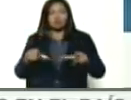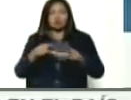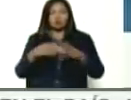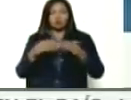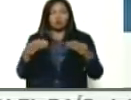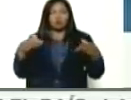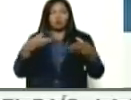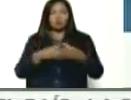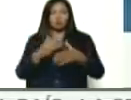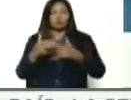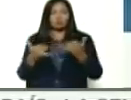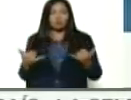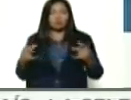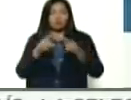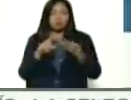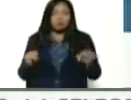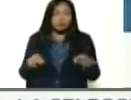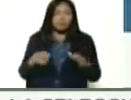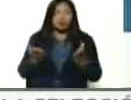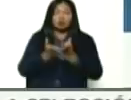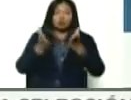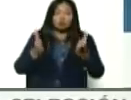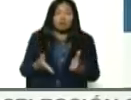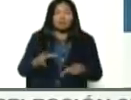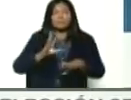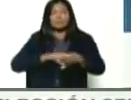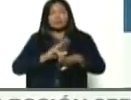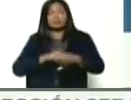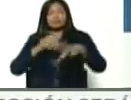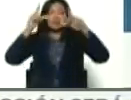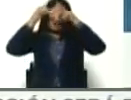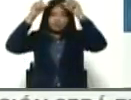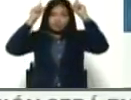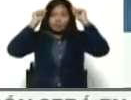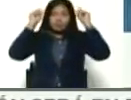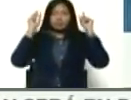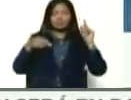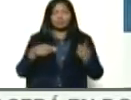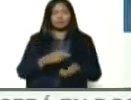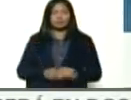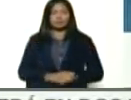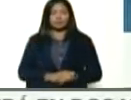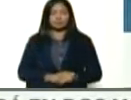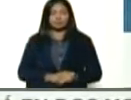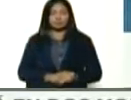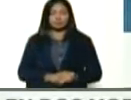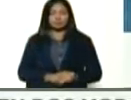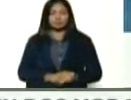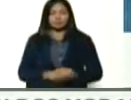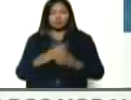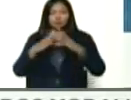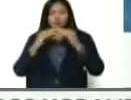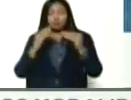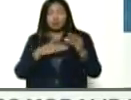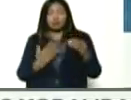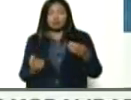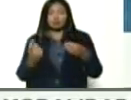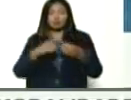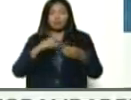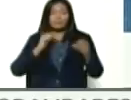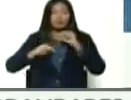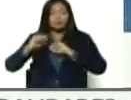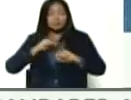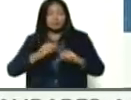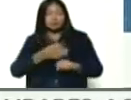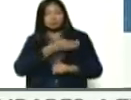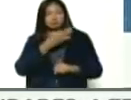un conjunto de personas barrio adentro estudiantes de medicina estudiantes de enfermería y bahías y todo el que se quiera sumar movimientos sociales